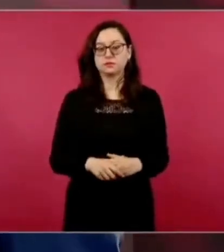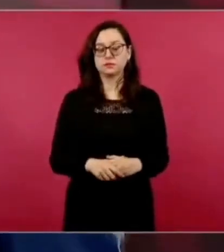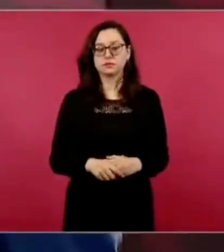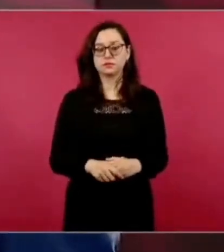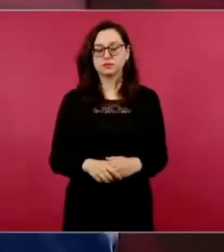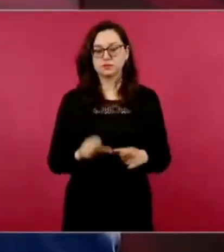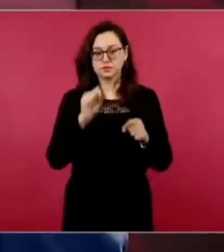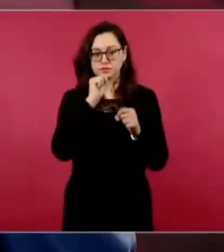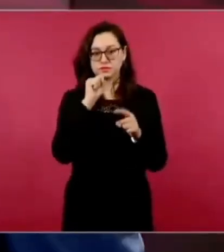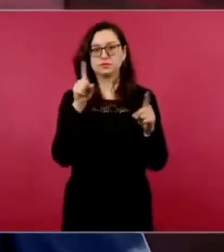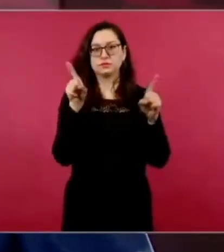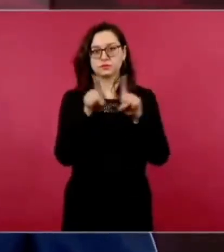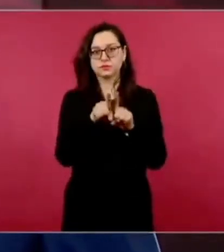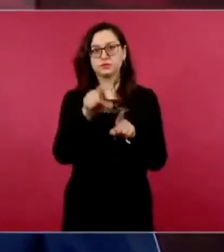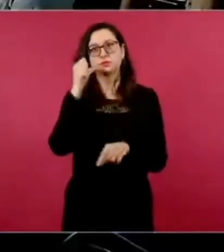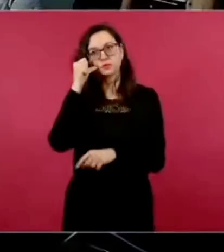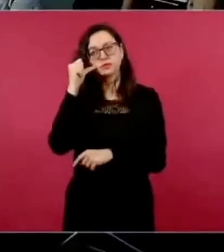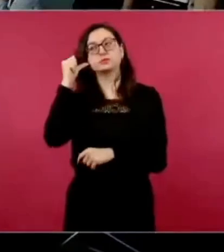ayer se dio a conocer